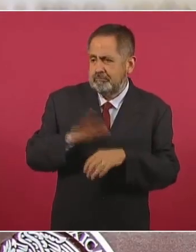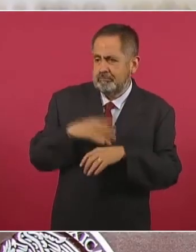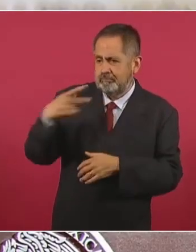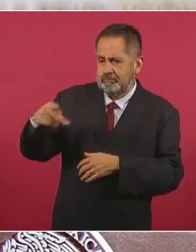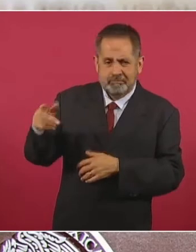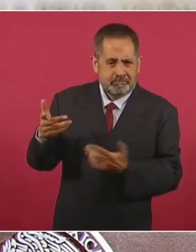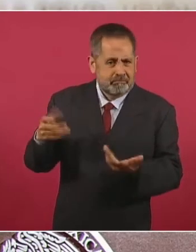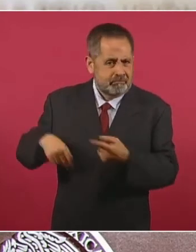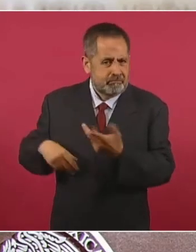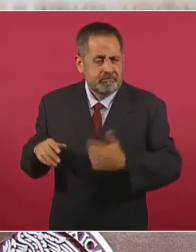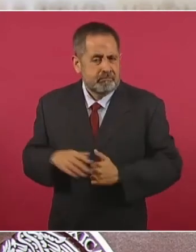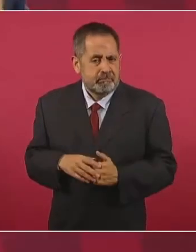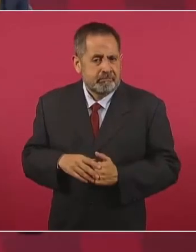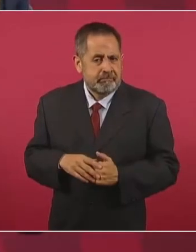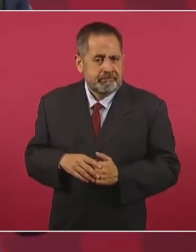han